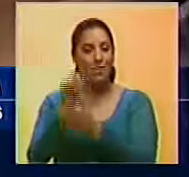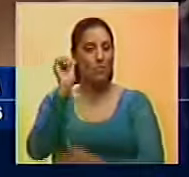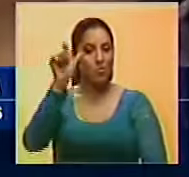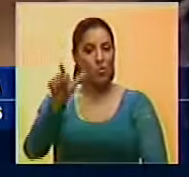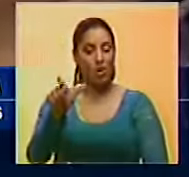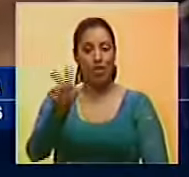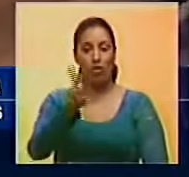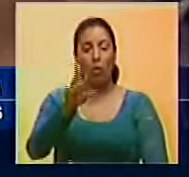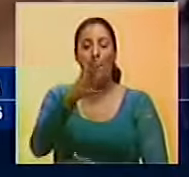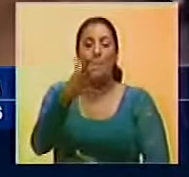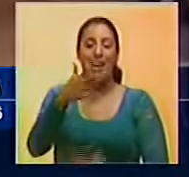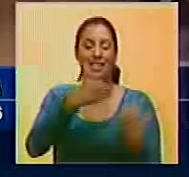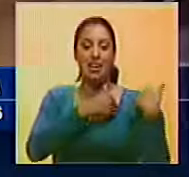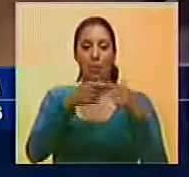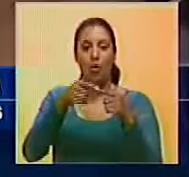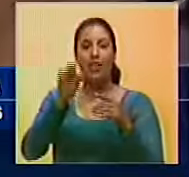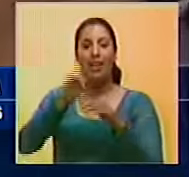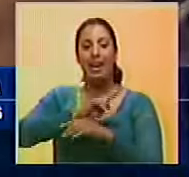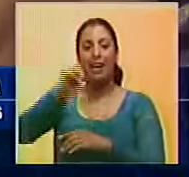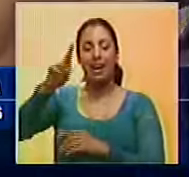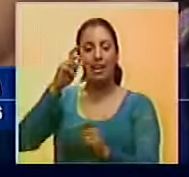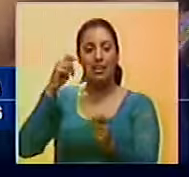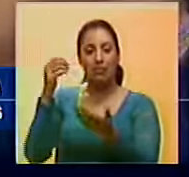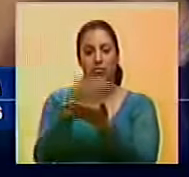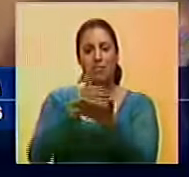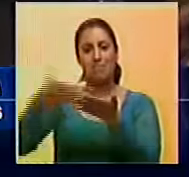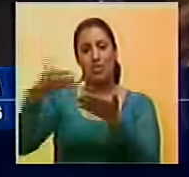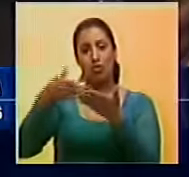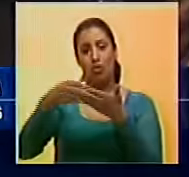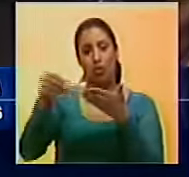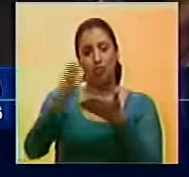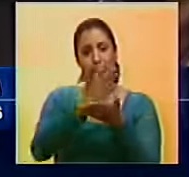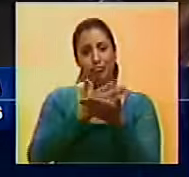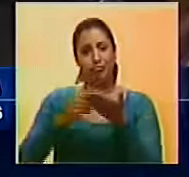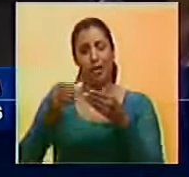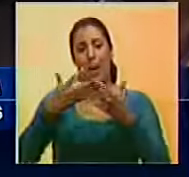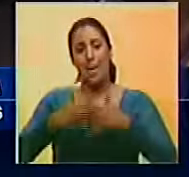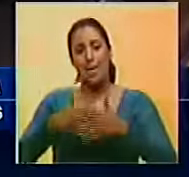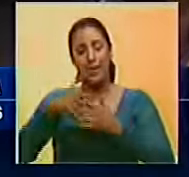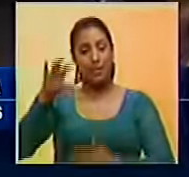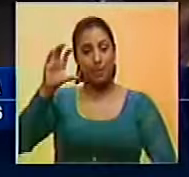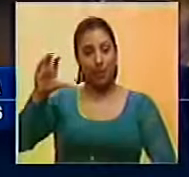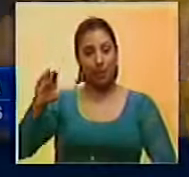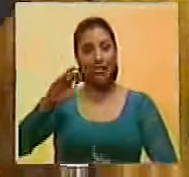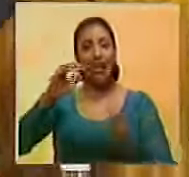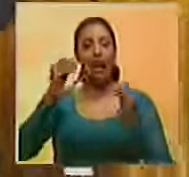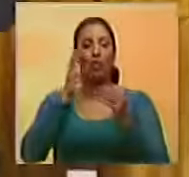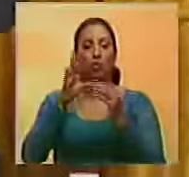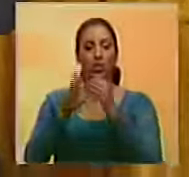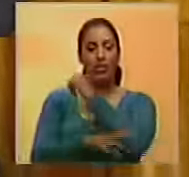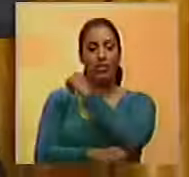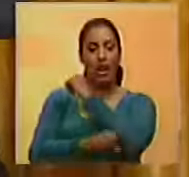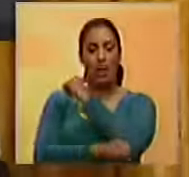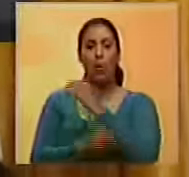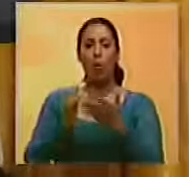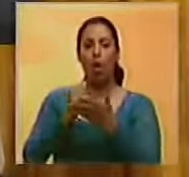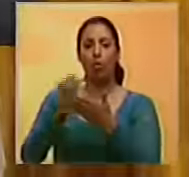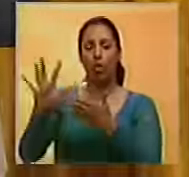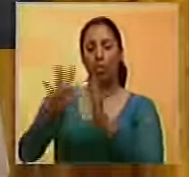Soon-sil, quien presuntamente creó una red para recaudar millones de dólares de grandes empresas del país mediante extorsión o favores.